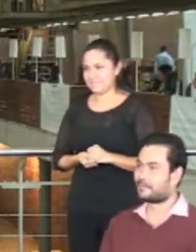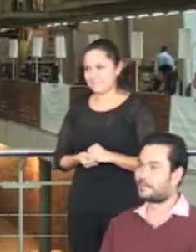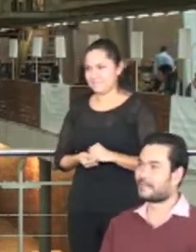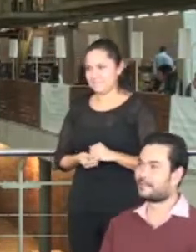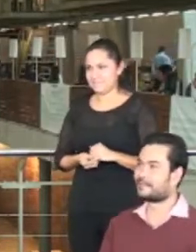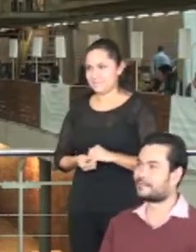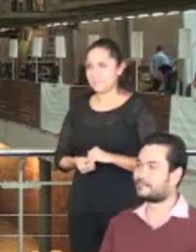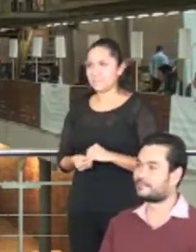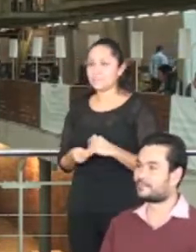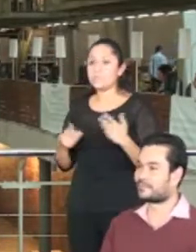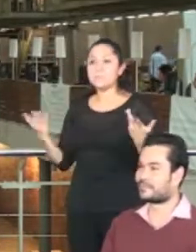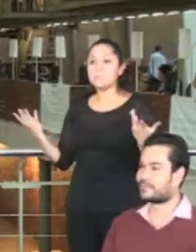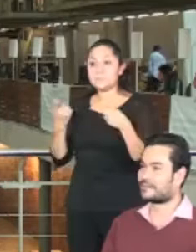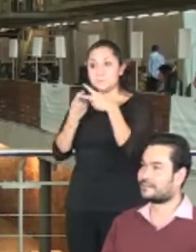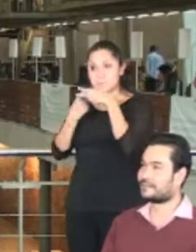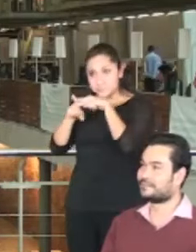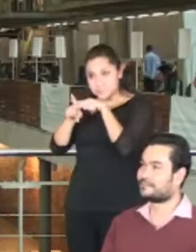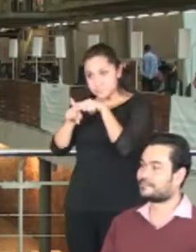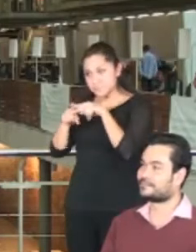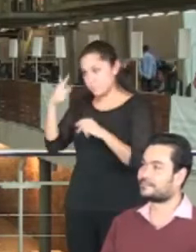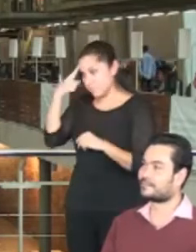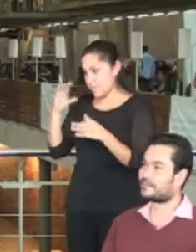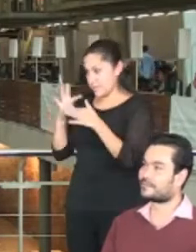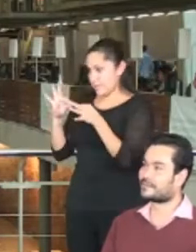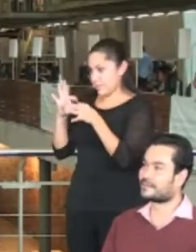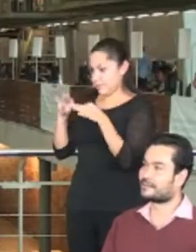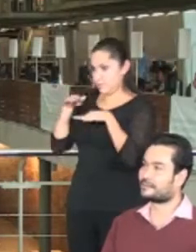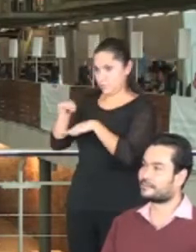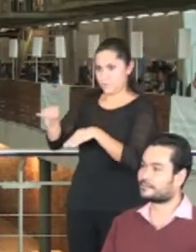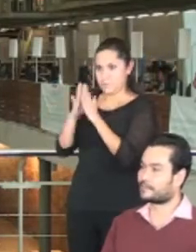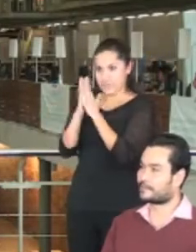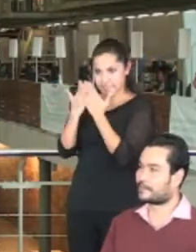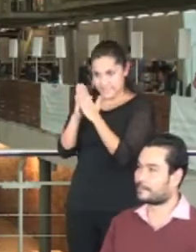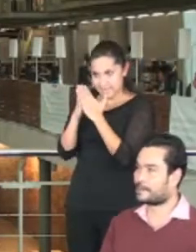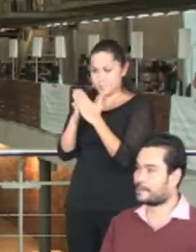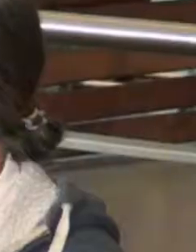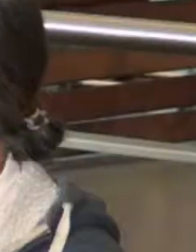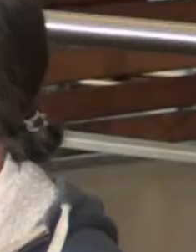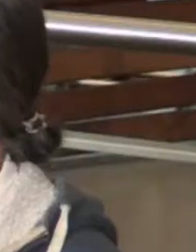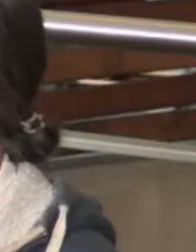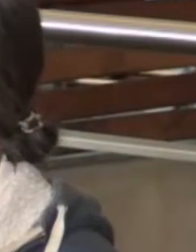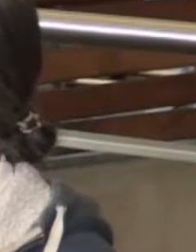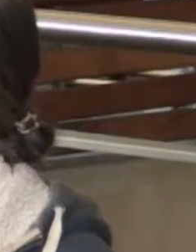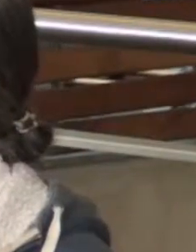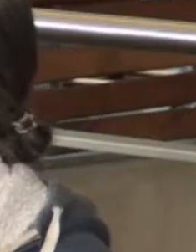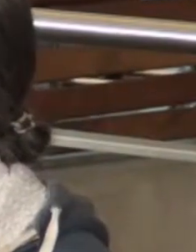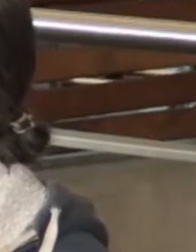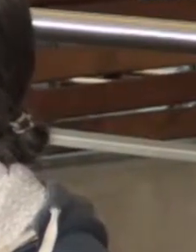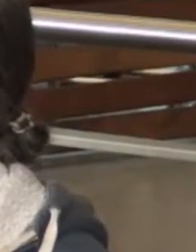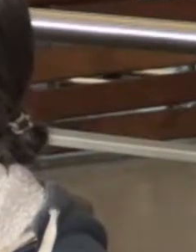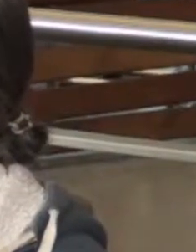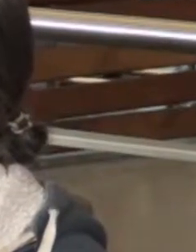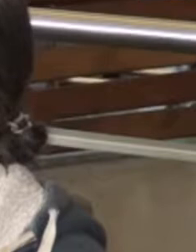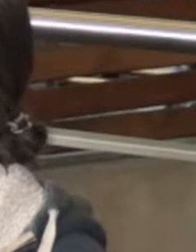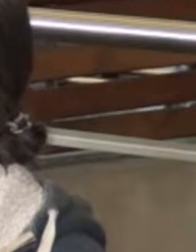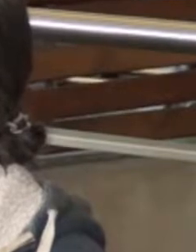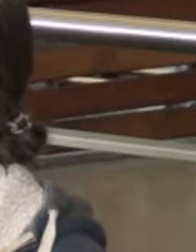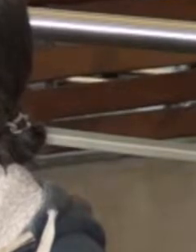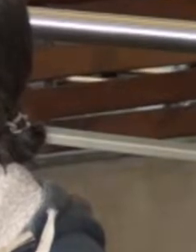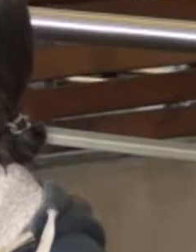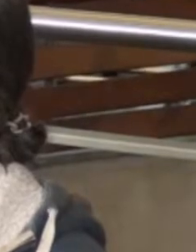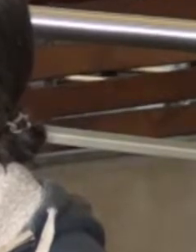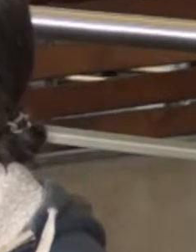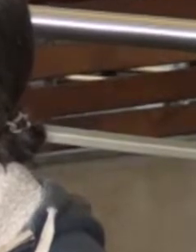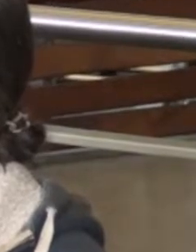bien y para arrancar este conversatorio lo primero que me gustaría poner sobre la mesa es el interés manifiesto de la vasconcelos